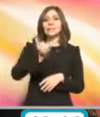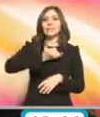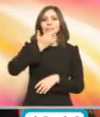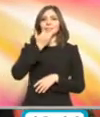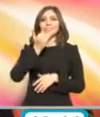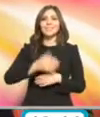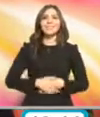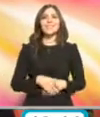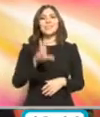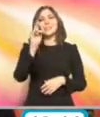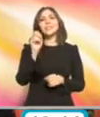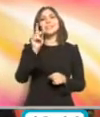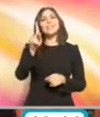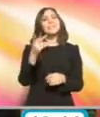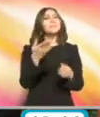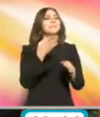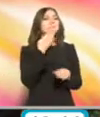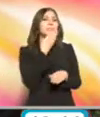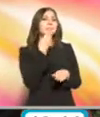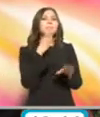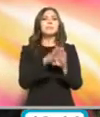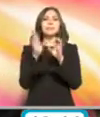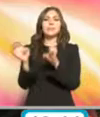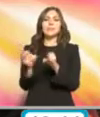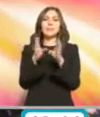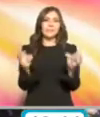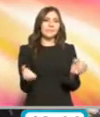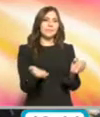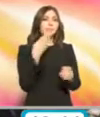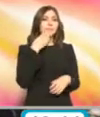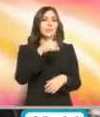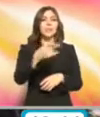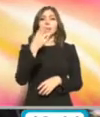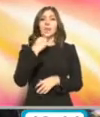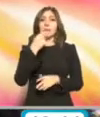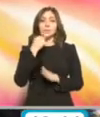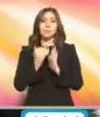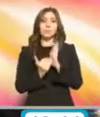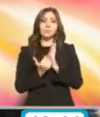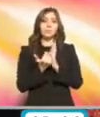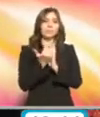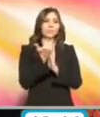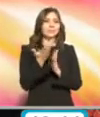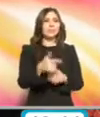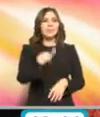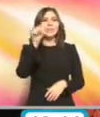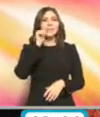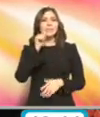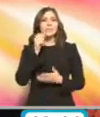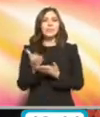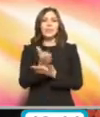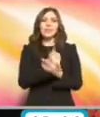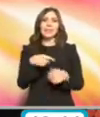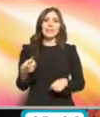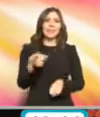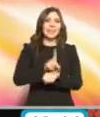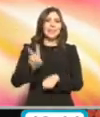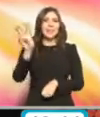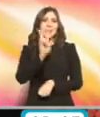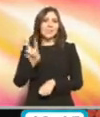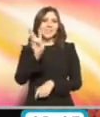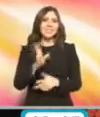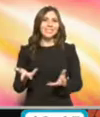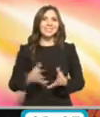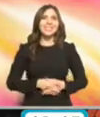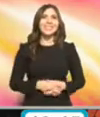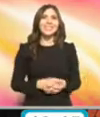Digo, Daniel. Ok, muy bien. ¿Cómo están? Bien, felices de la vida. Tú con el azúcar hasta arriba, ¿verdad? Sí. Anda, yo siempre. Con Es viernes. azúcar. Eso. ¿Qué vamos a